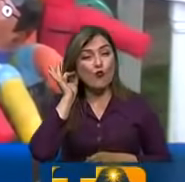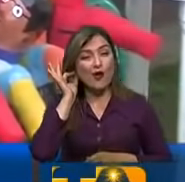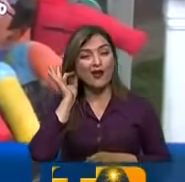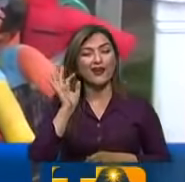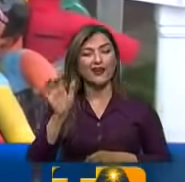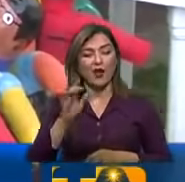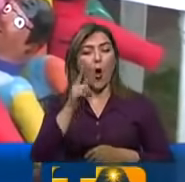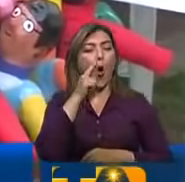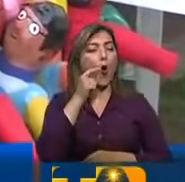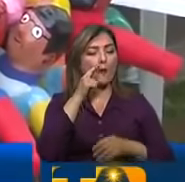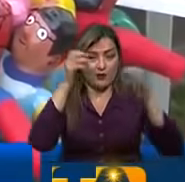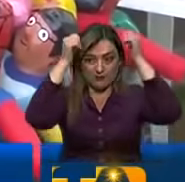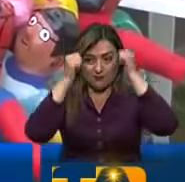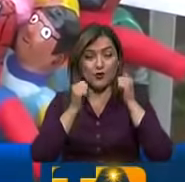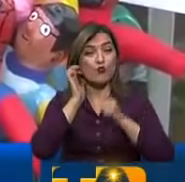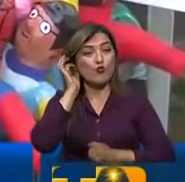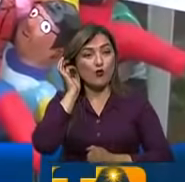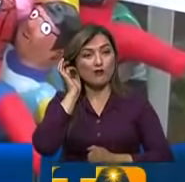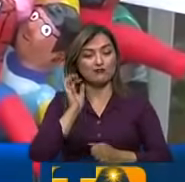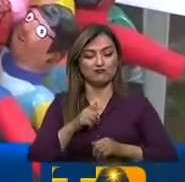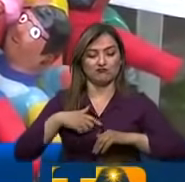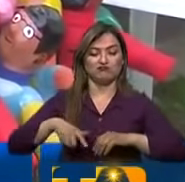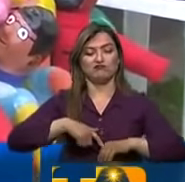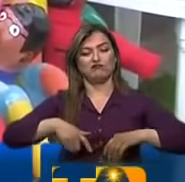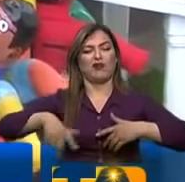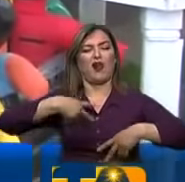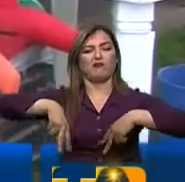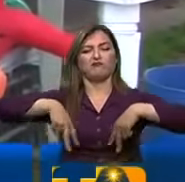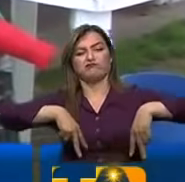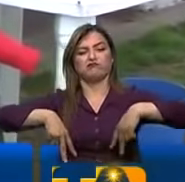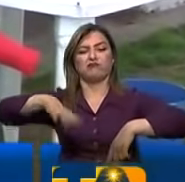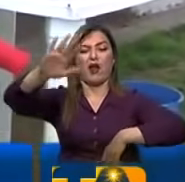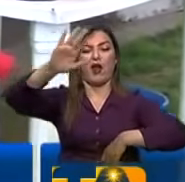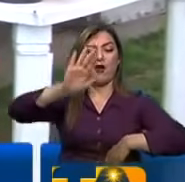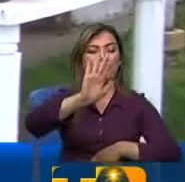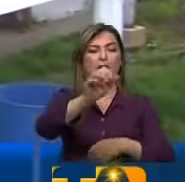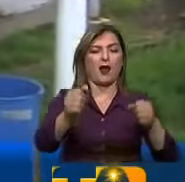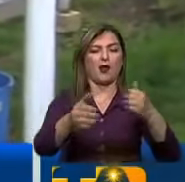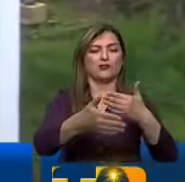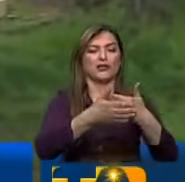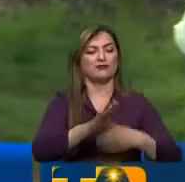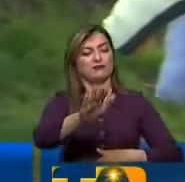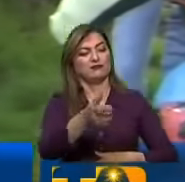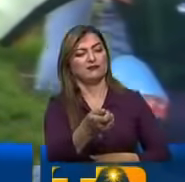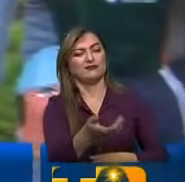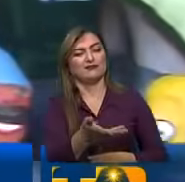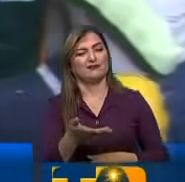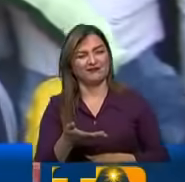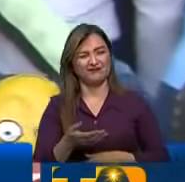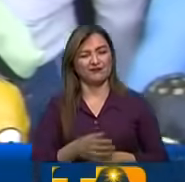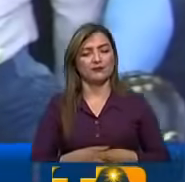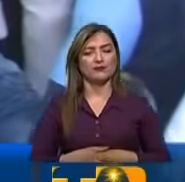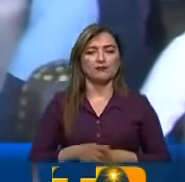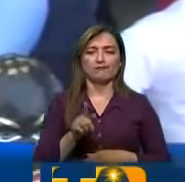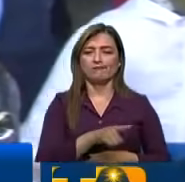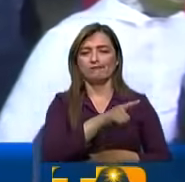31 de diciembre. ¿Eso es considerado mal uso del espacio público? También hay una sanción, ¿cuál es? Sí, por supuesto, el montar